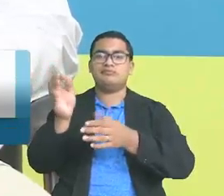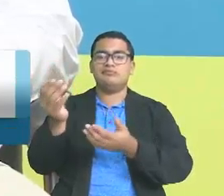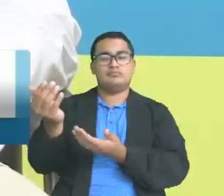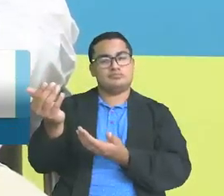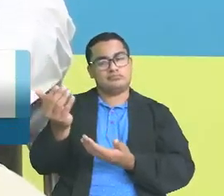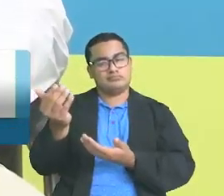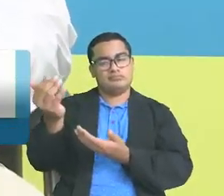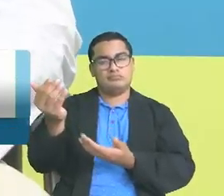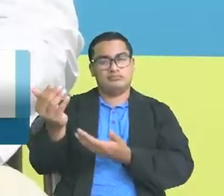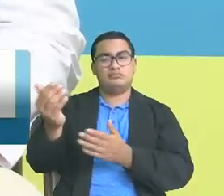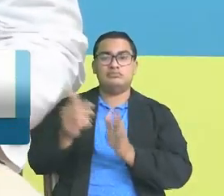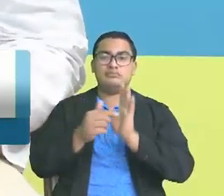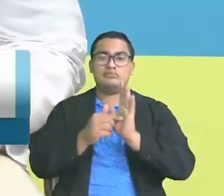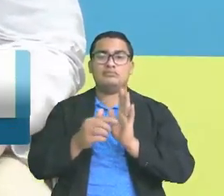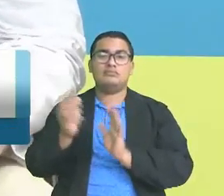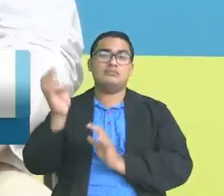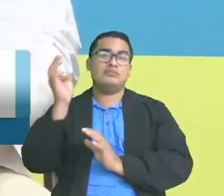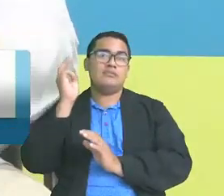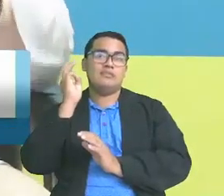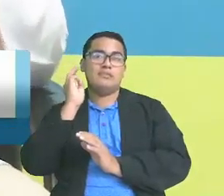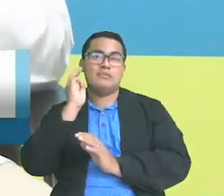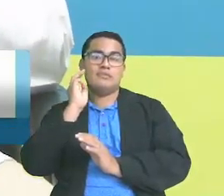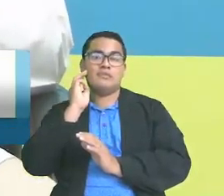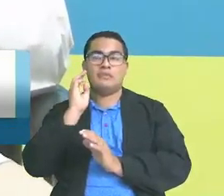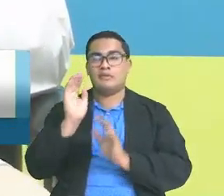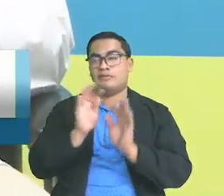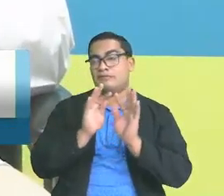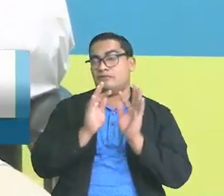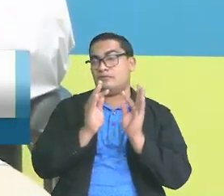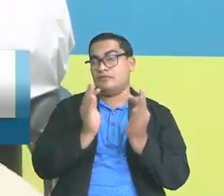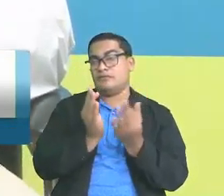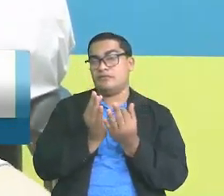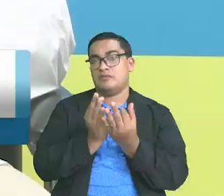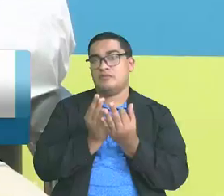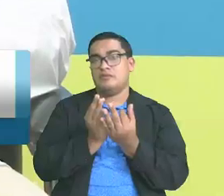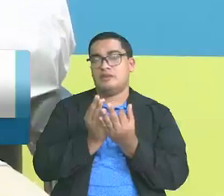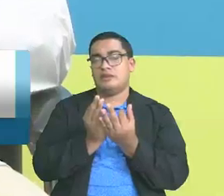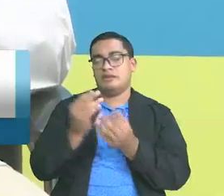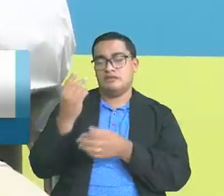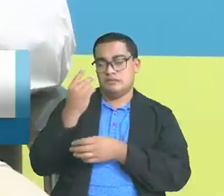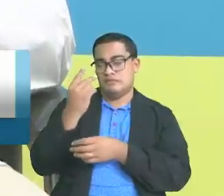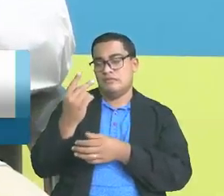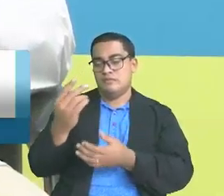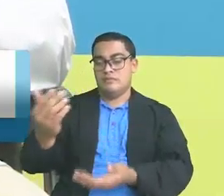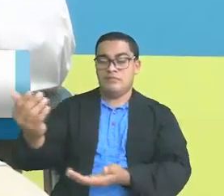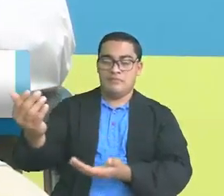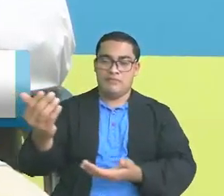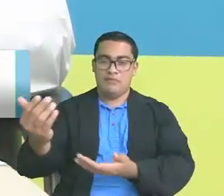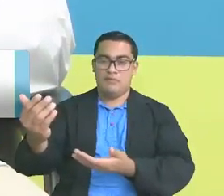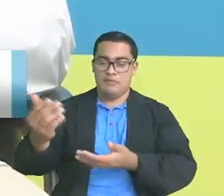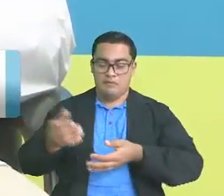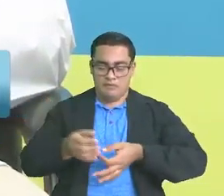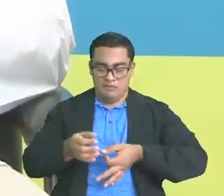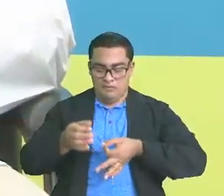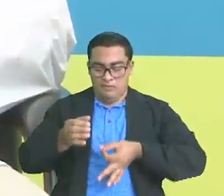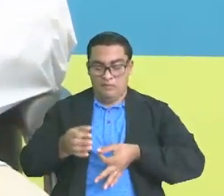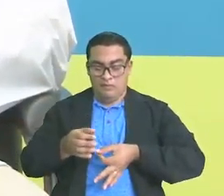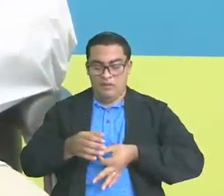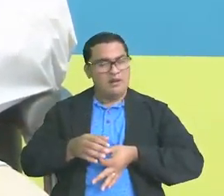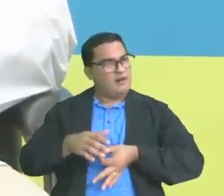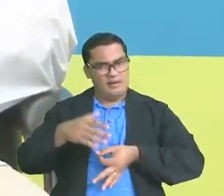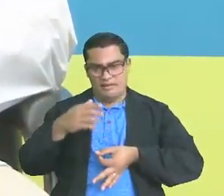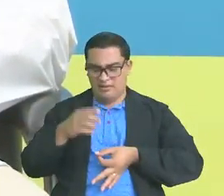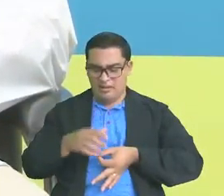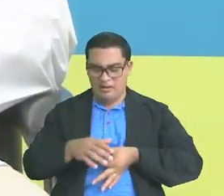si la madre de familia o el familiar mira que, hablando de la hernia umbilical, se aumenta de tamaño el